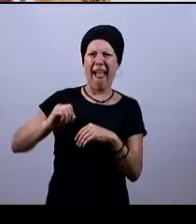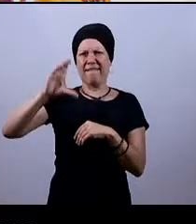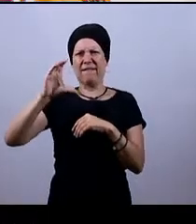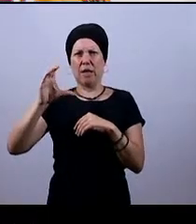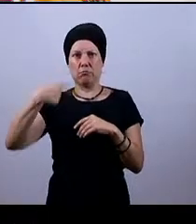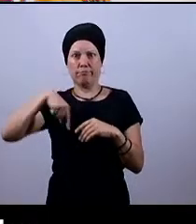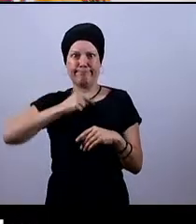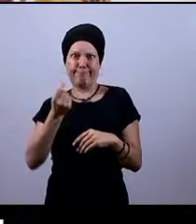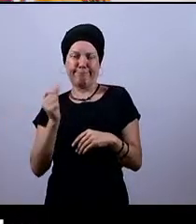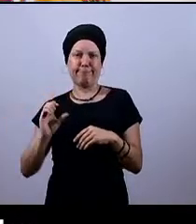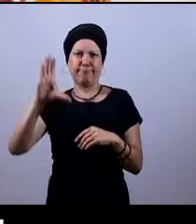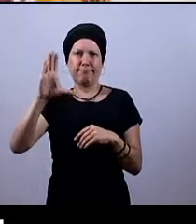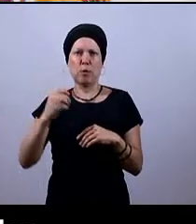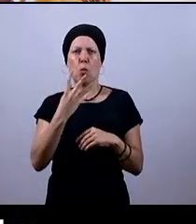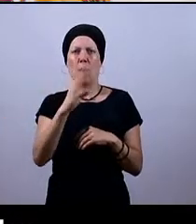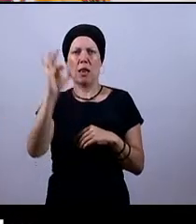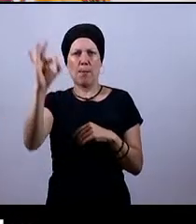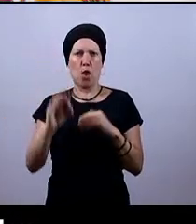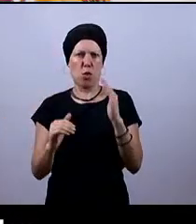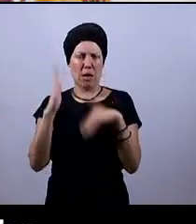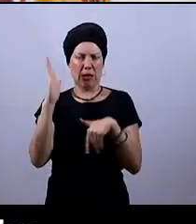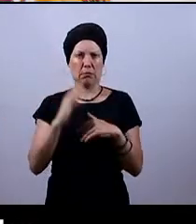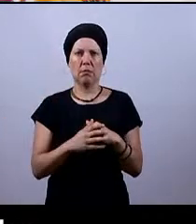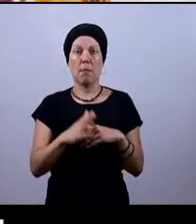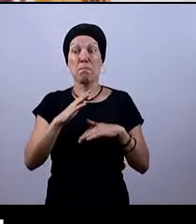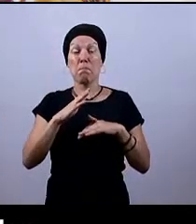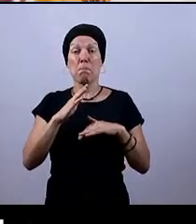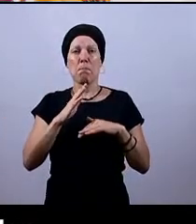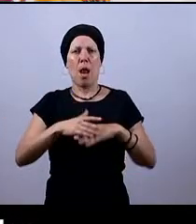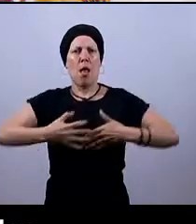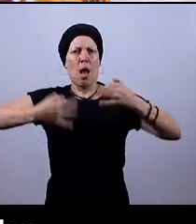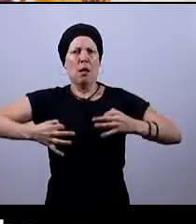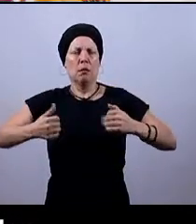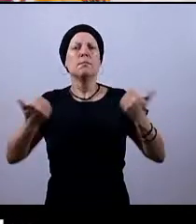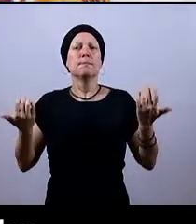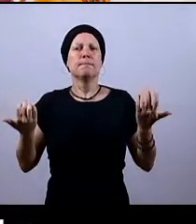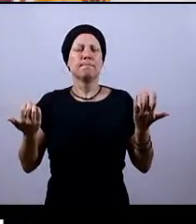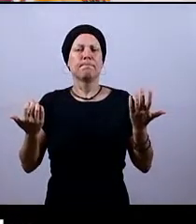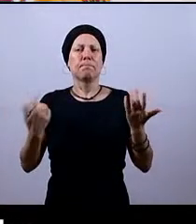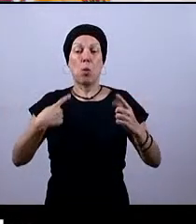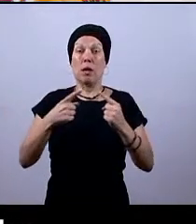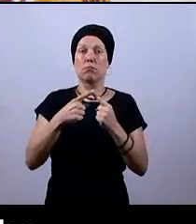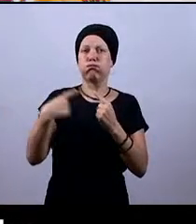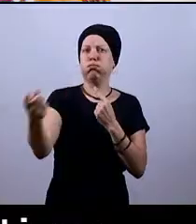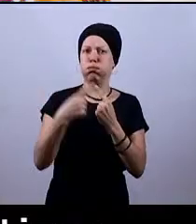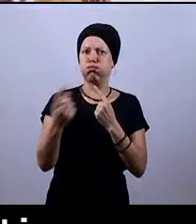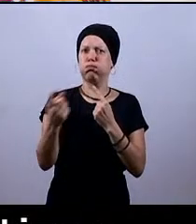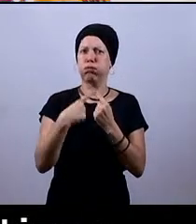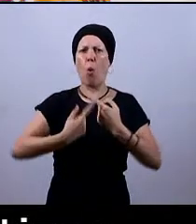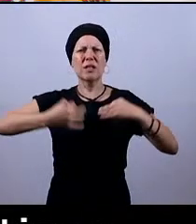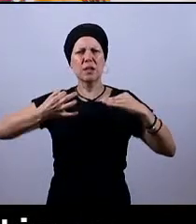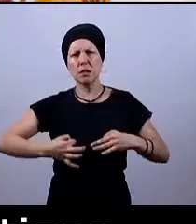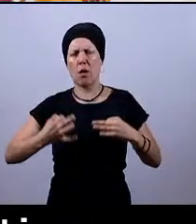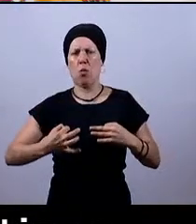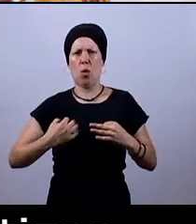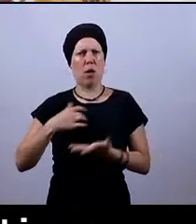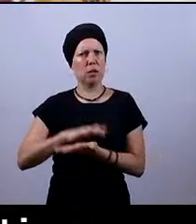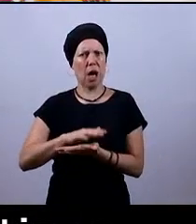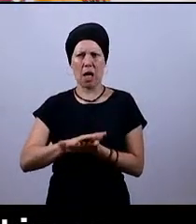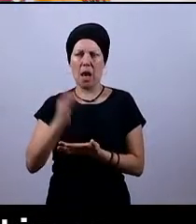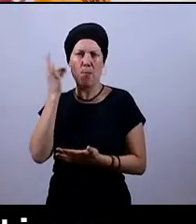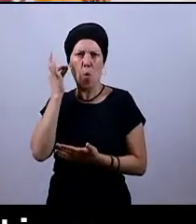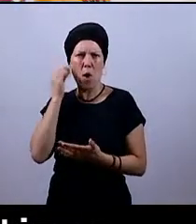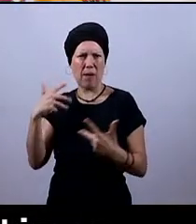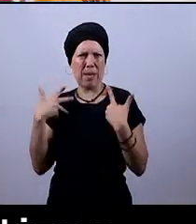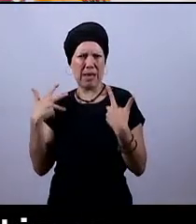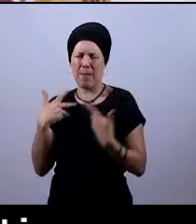esta cuantía en un 40% para garantizar estos traslados con total seguridad, tanto de esas